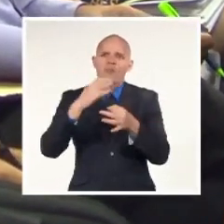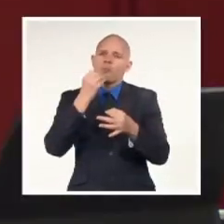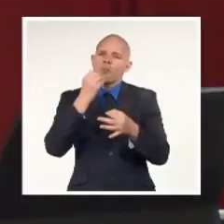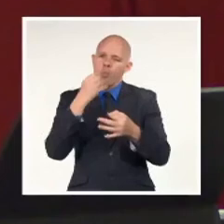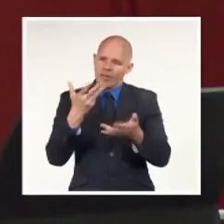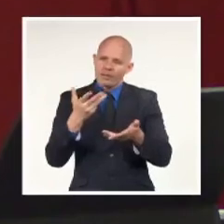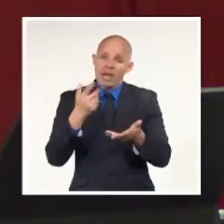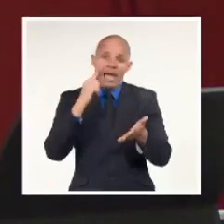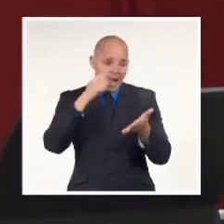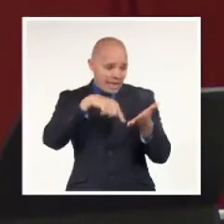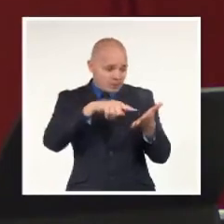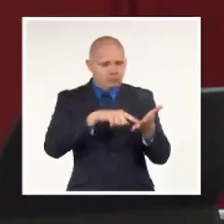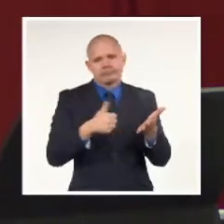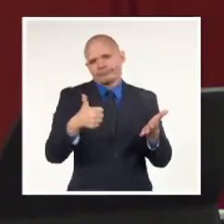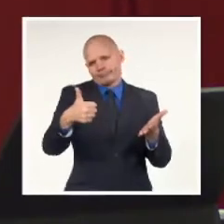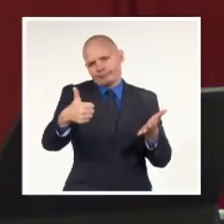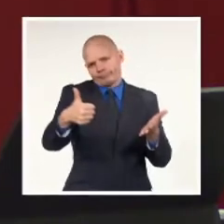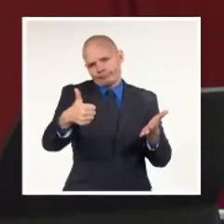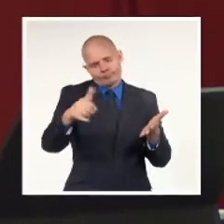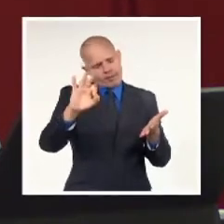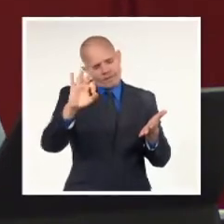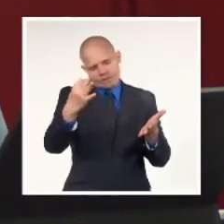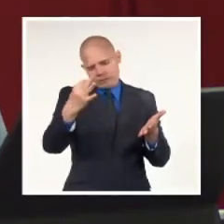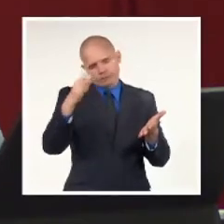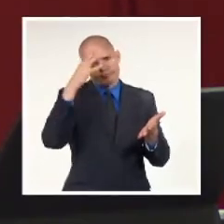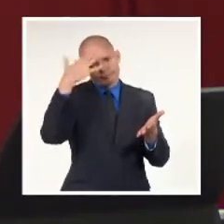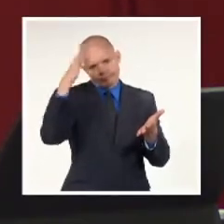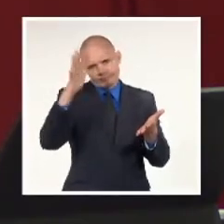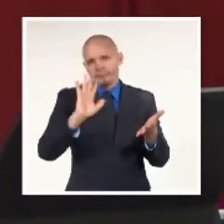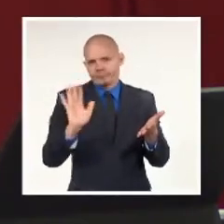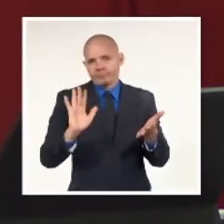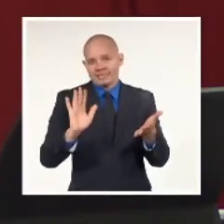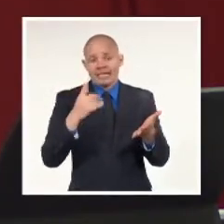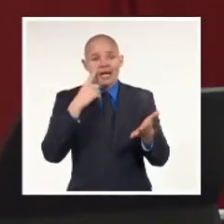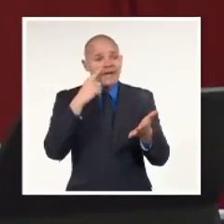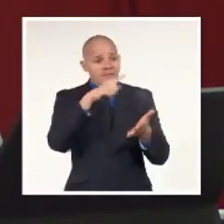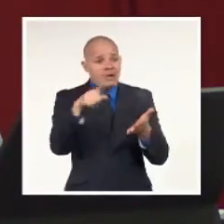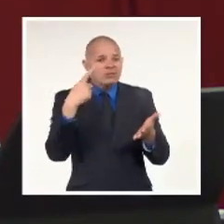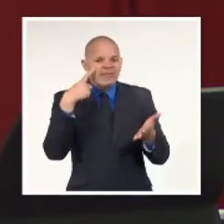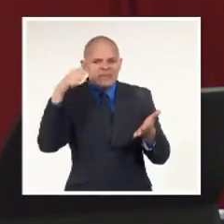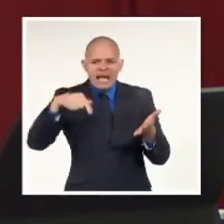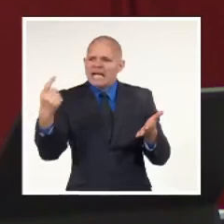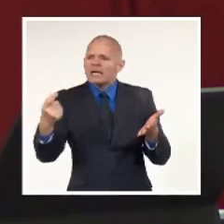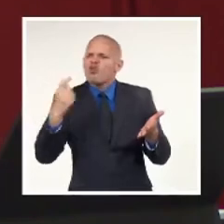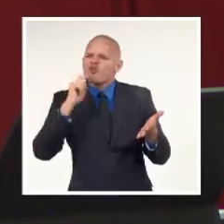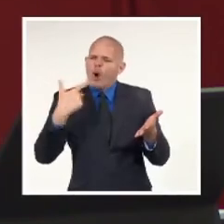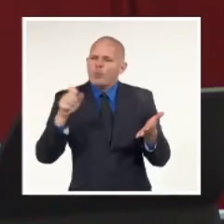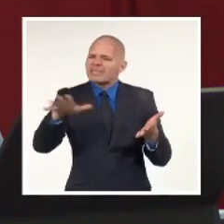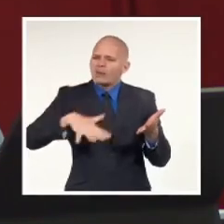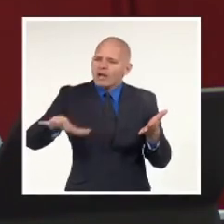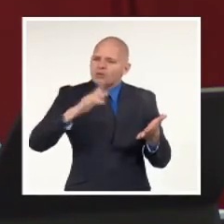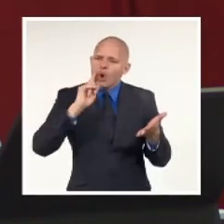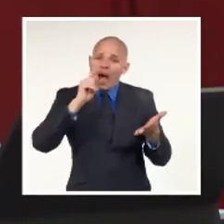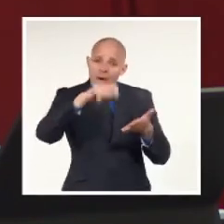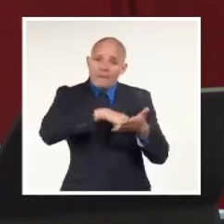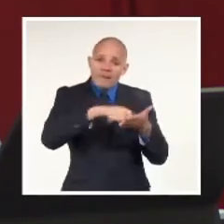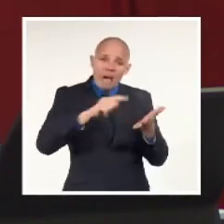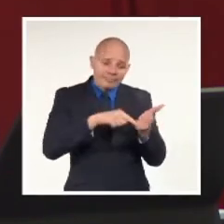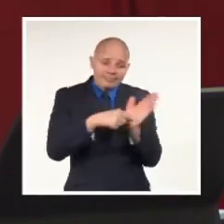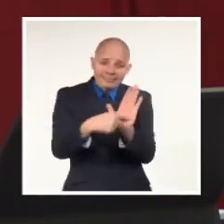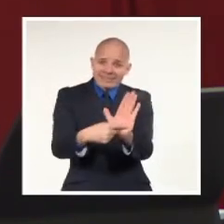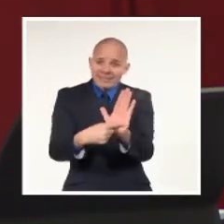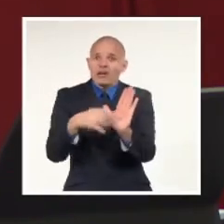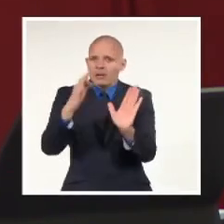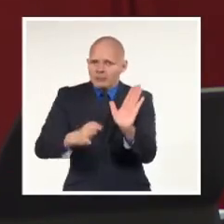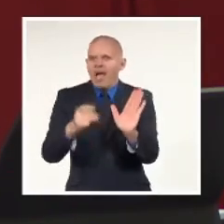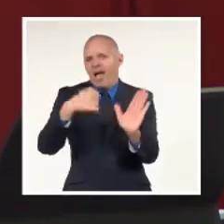integral. Entonces, lo primero es eso, cómo con una reflexión profunda sobre la situación económica y social, sobre las desviaciones, sobre los errores,